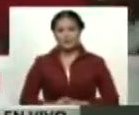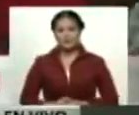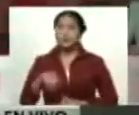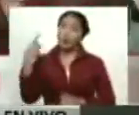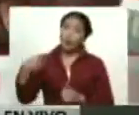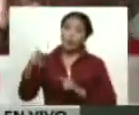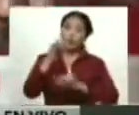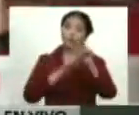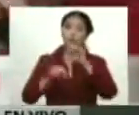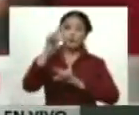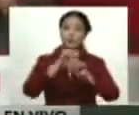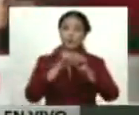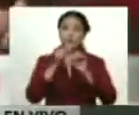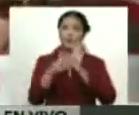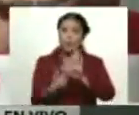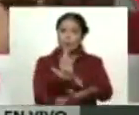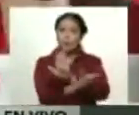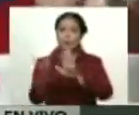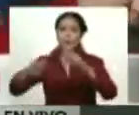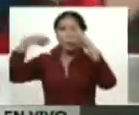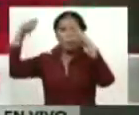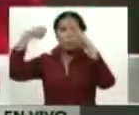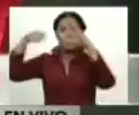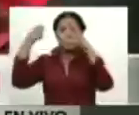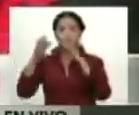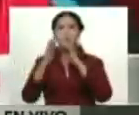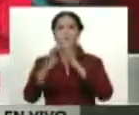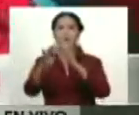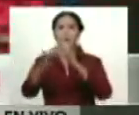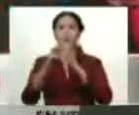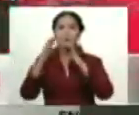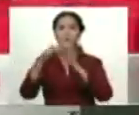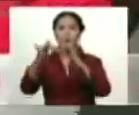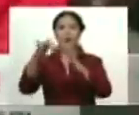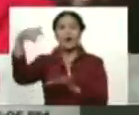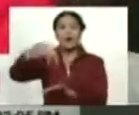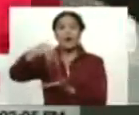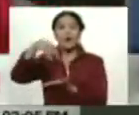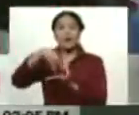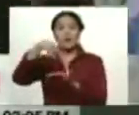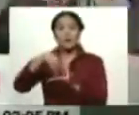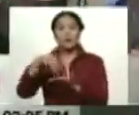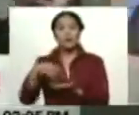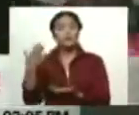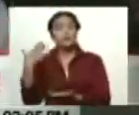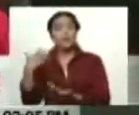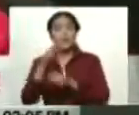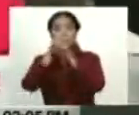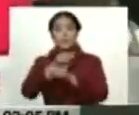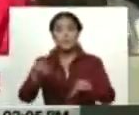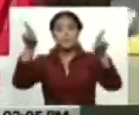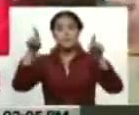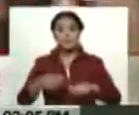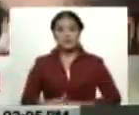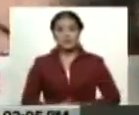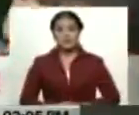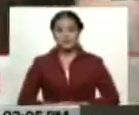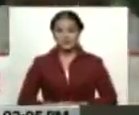tuit compartió un video de la Diana Carabobo que acompañó con un mensaje: que suene la Diana Carabobo con la fuerza del huracán